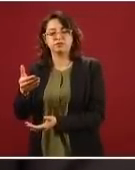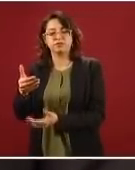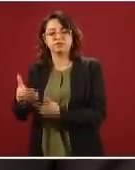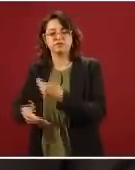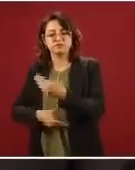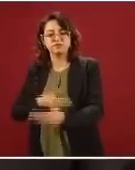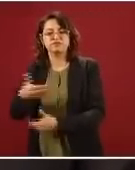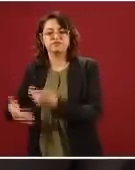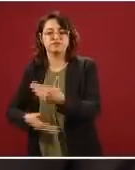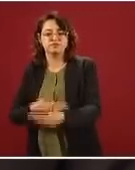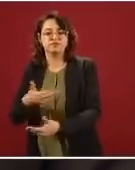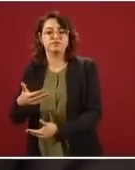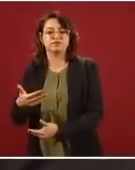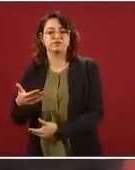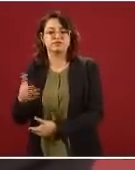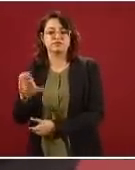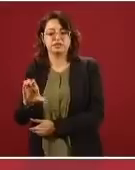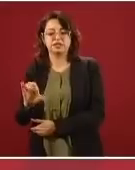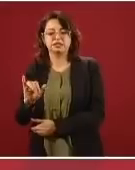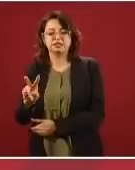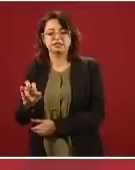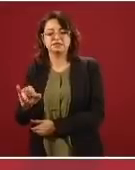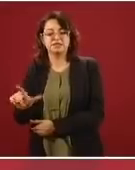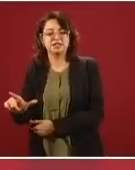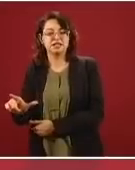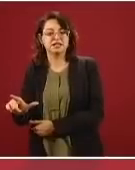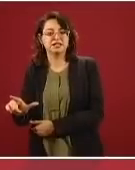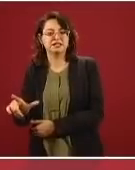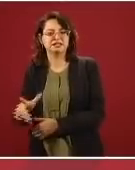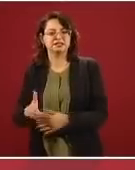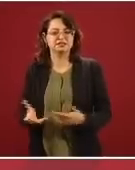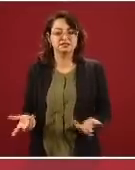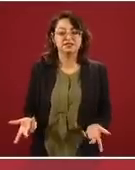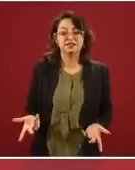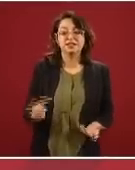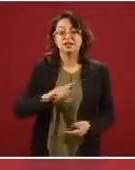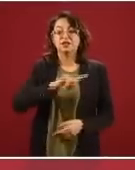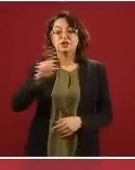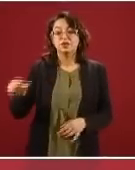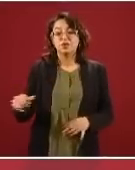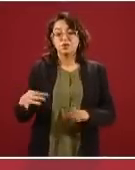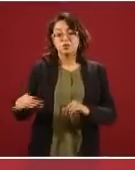litigar en el terreno de lo civil. Y al final